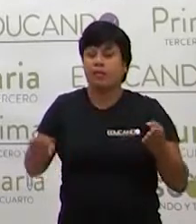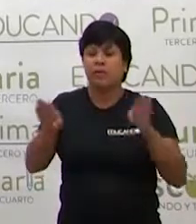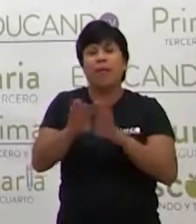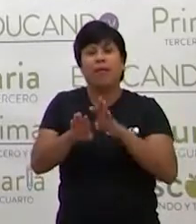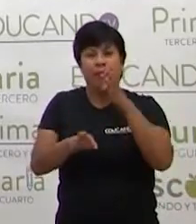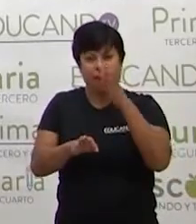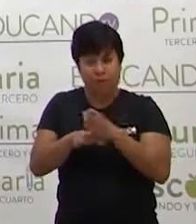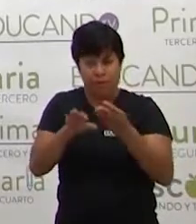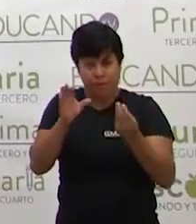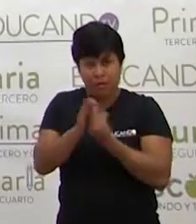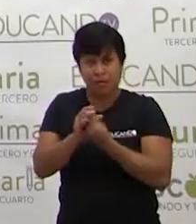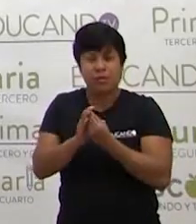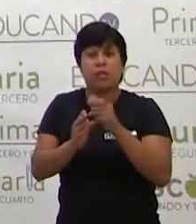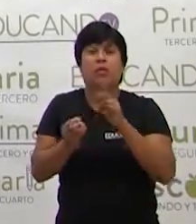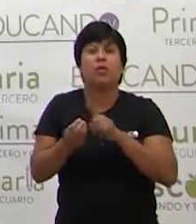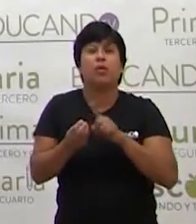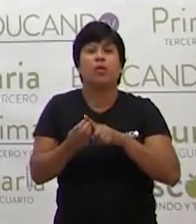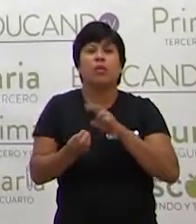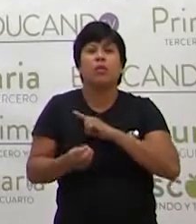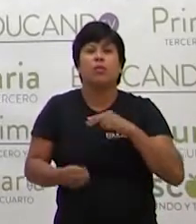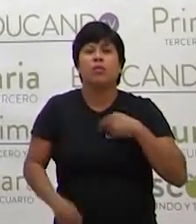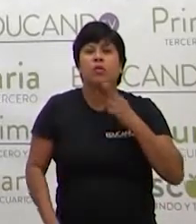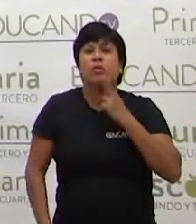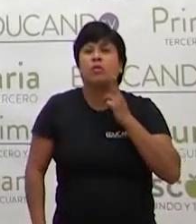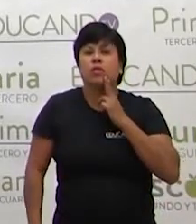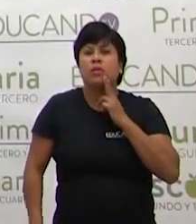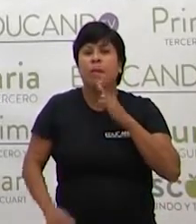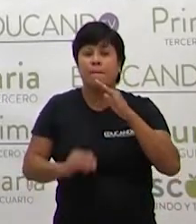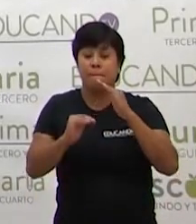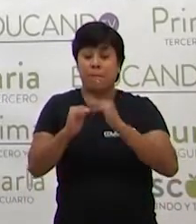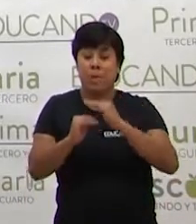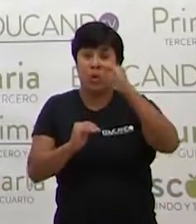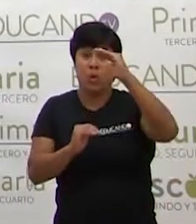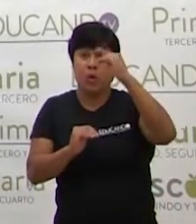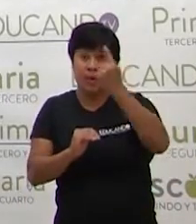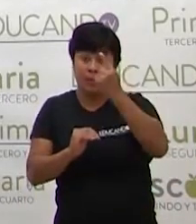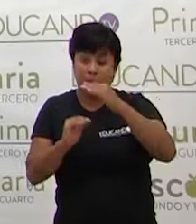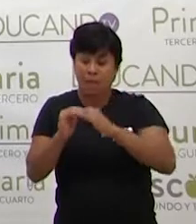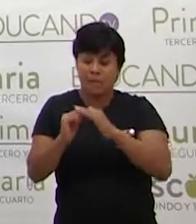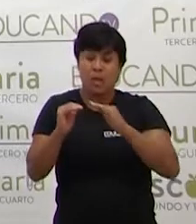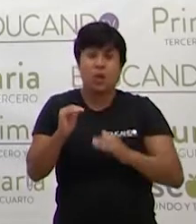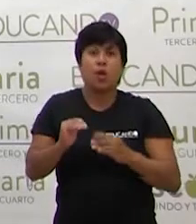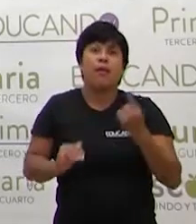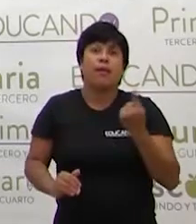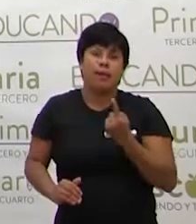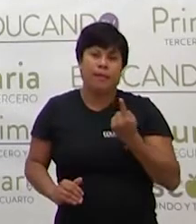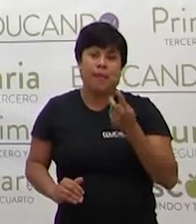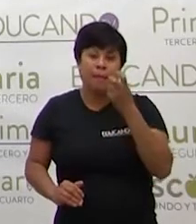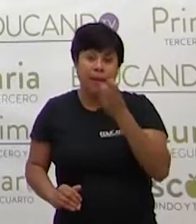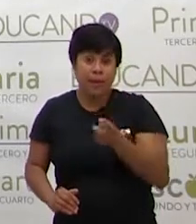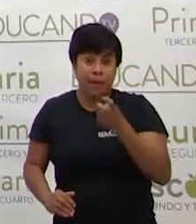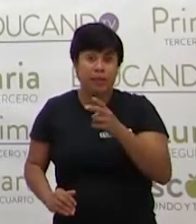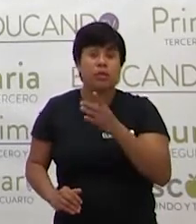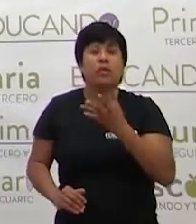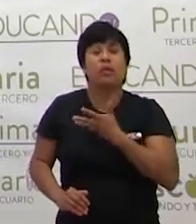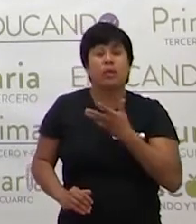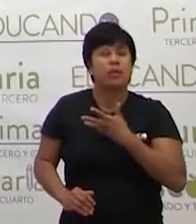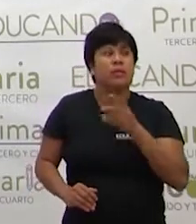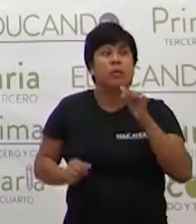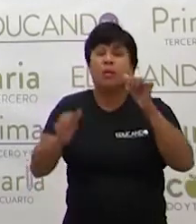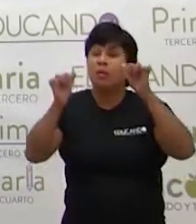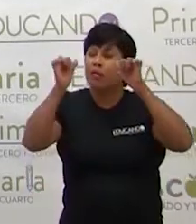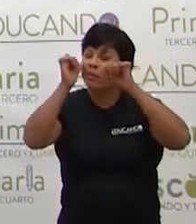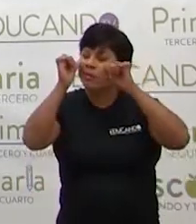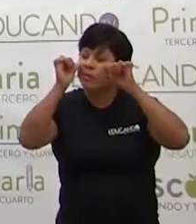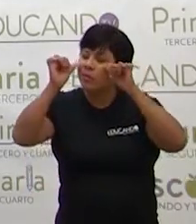clase, donde vamos a utilizar el signo mayor que y menor que. Para ello, pues tuviste que haber puesto